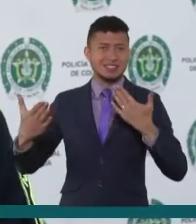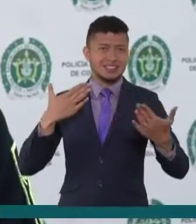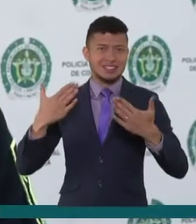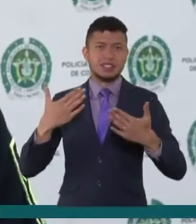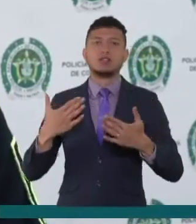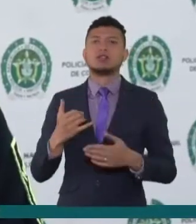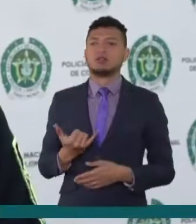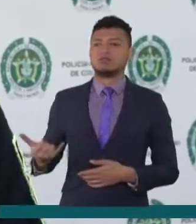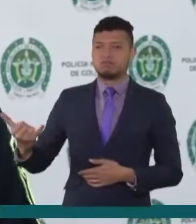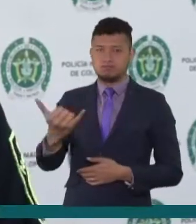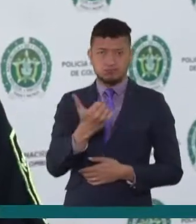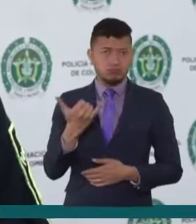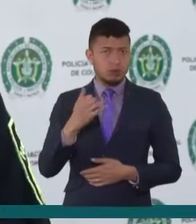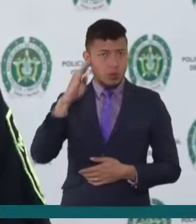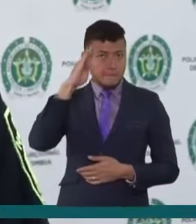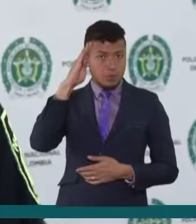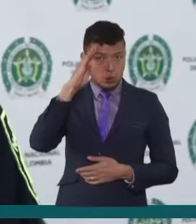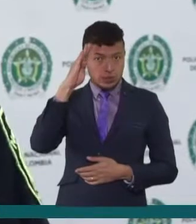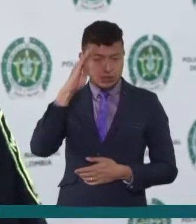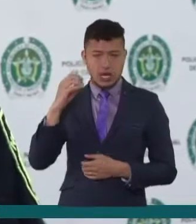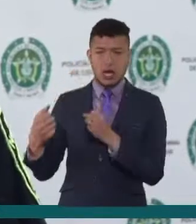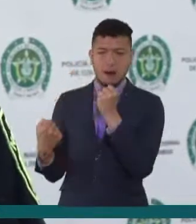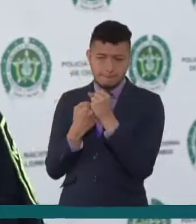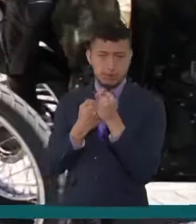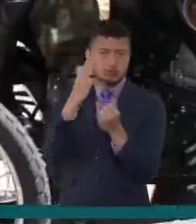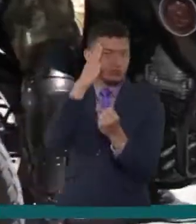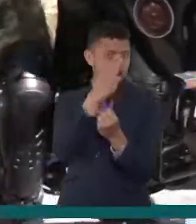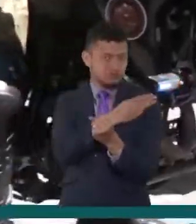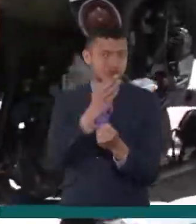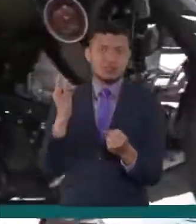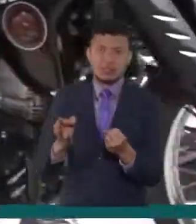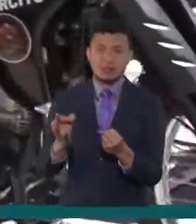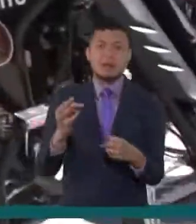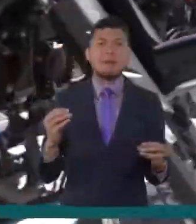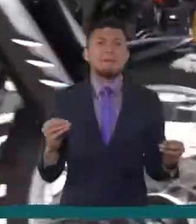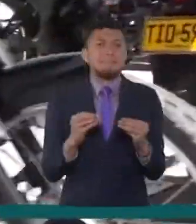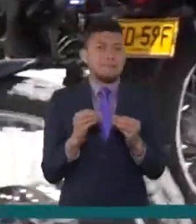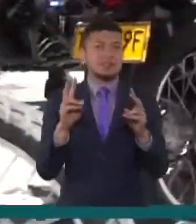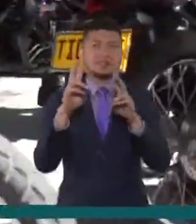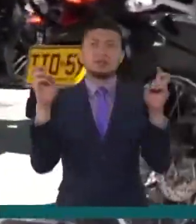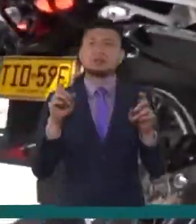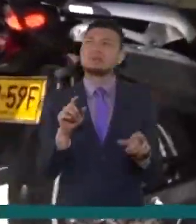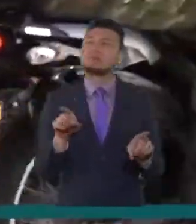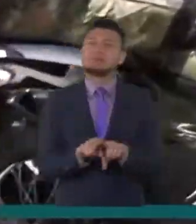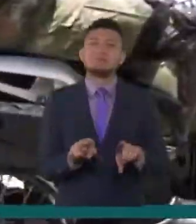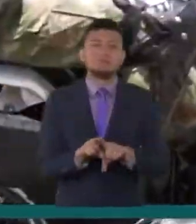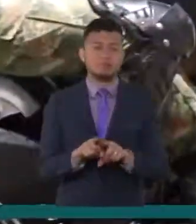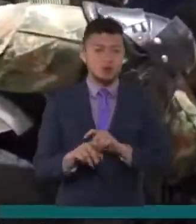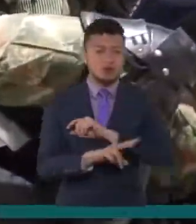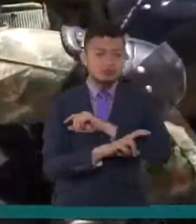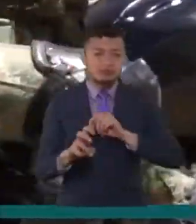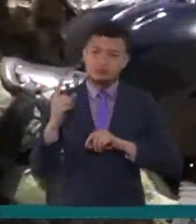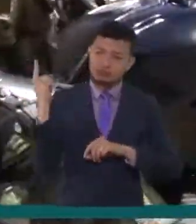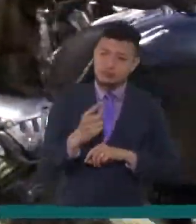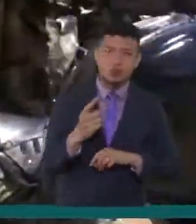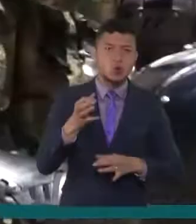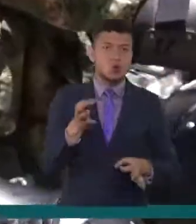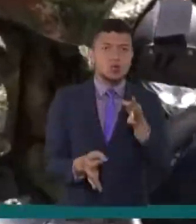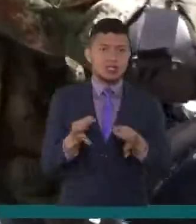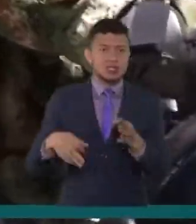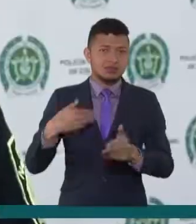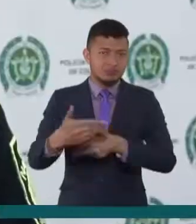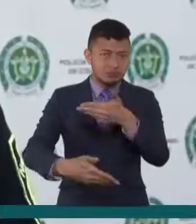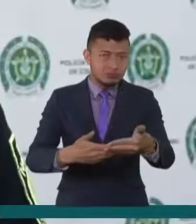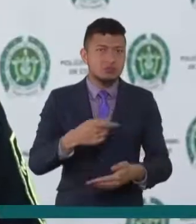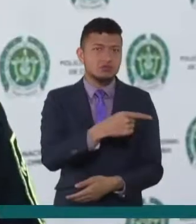zona rural para ampliar la cobertura tanto de la Policía Metropolitana, obviamente con el apoyo del Ejército. Y sí, en estos casos, sobre todo órdenes de captura por